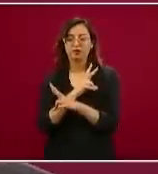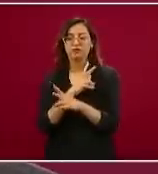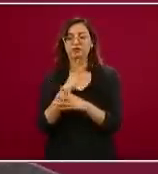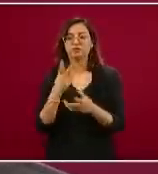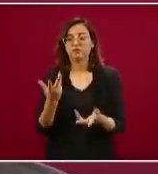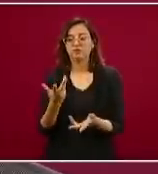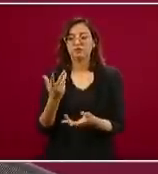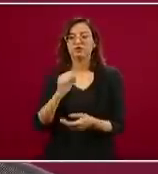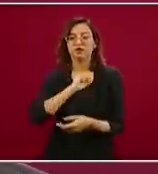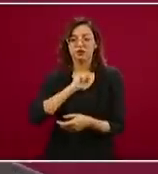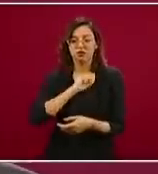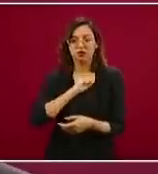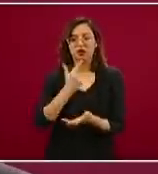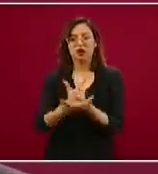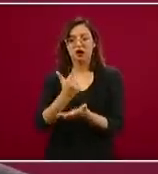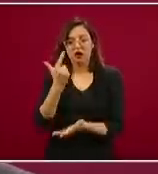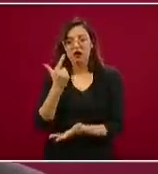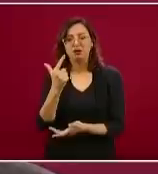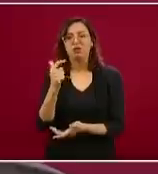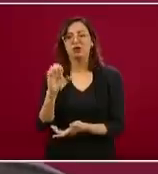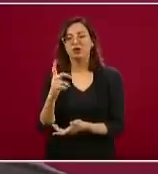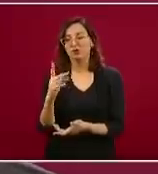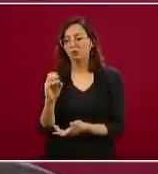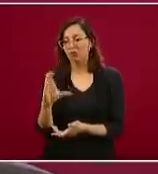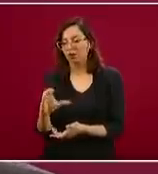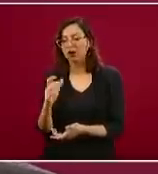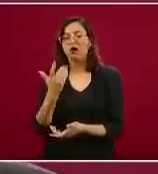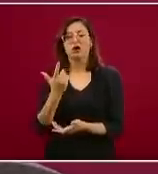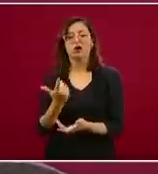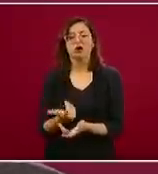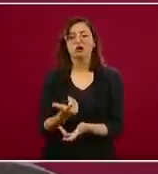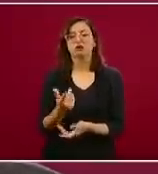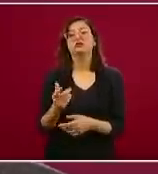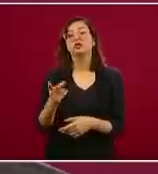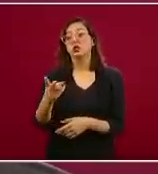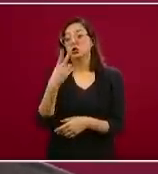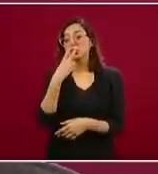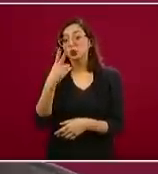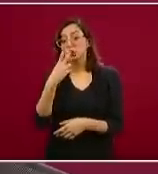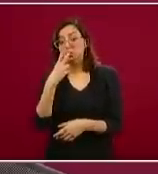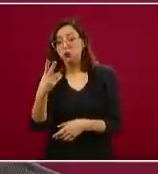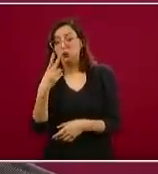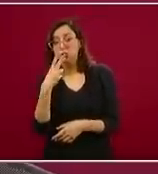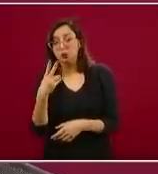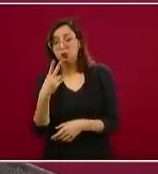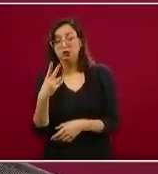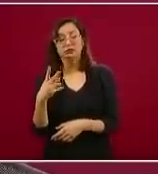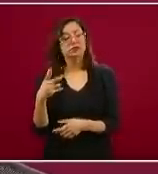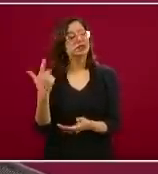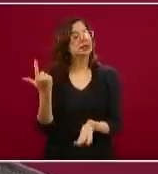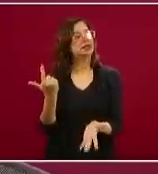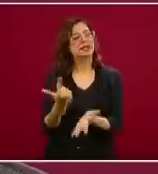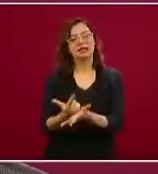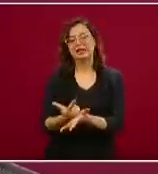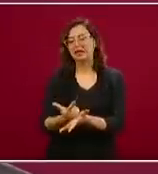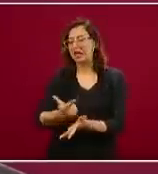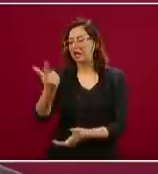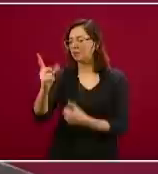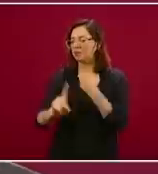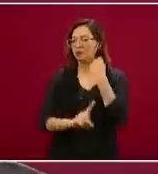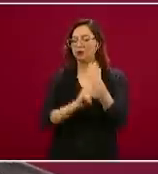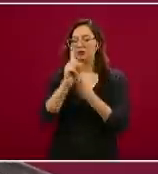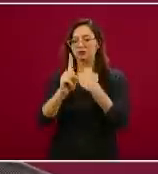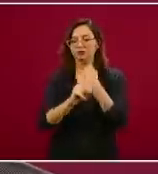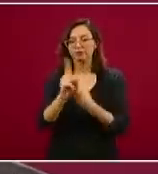la bronquitis crónica. Esto importante, fumar es uno de los grandes males de la salud pública.